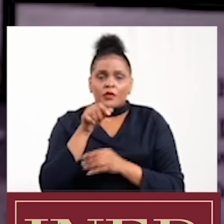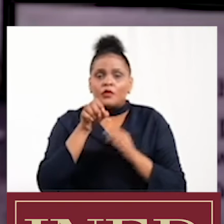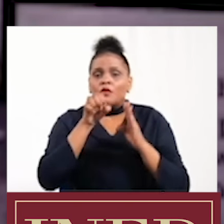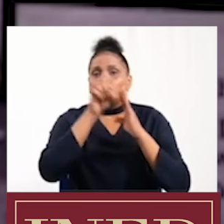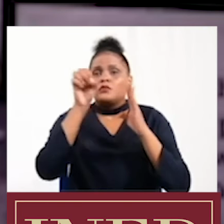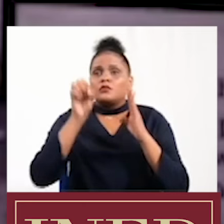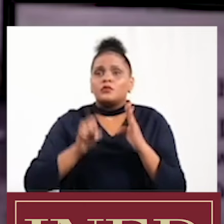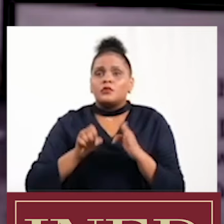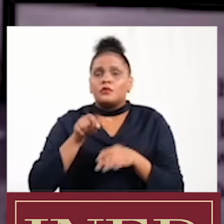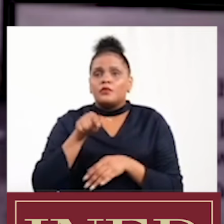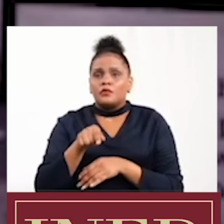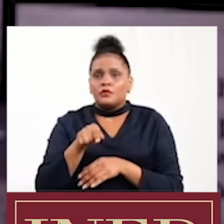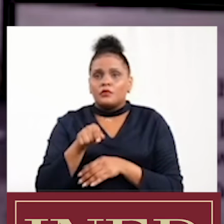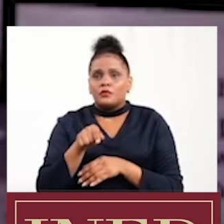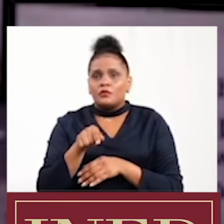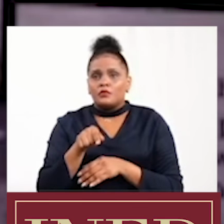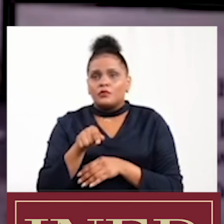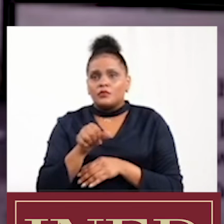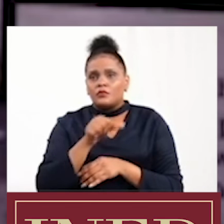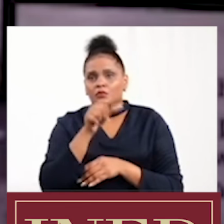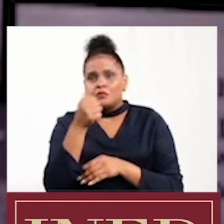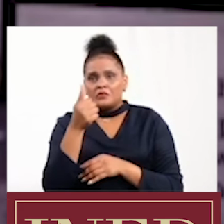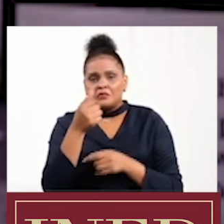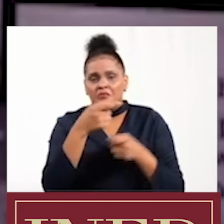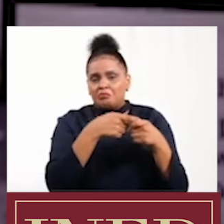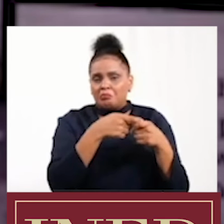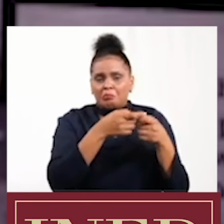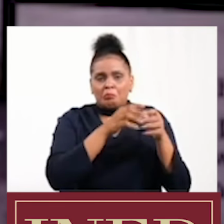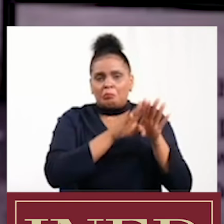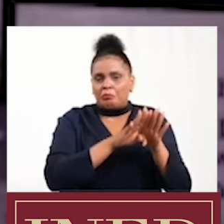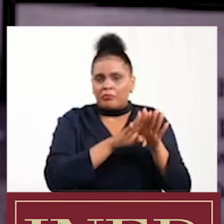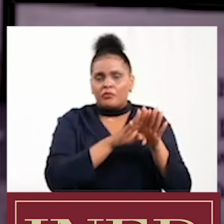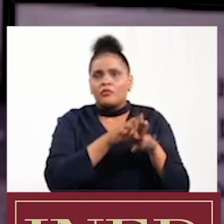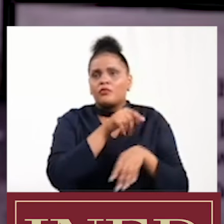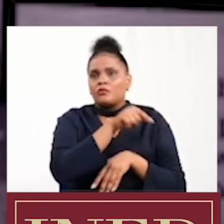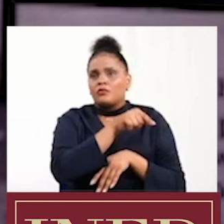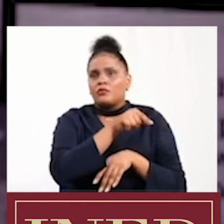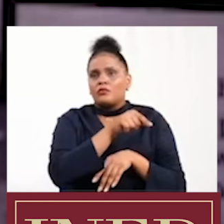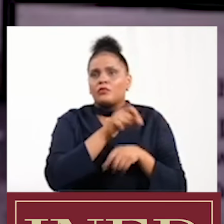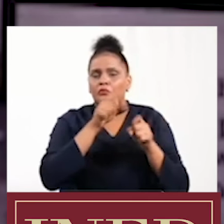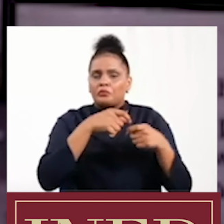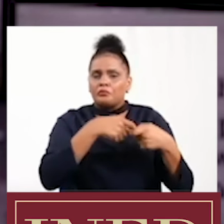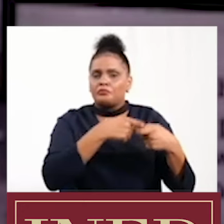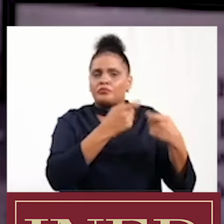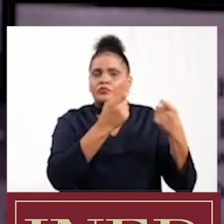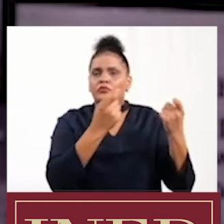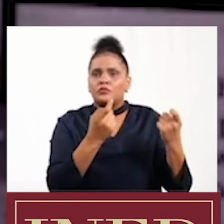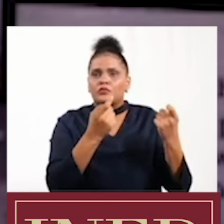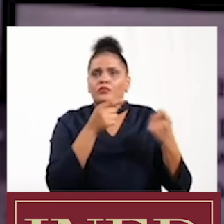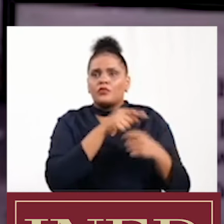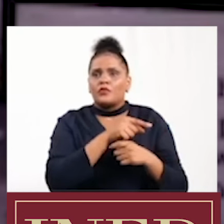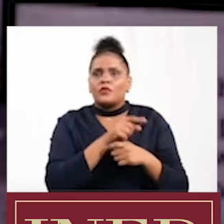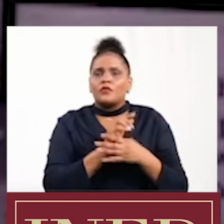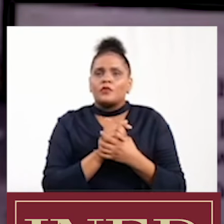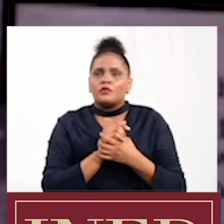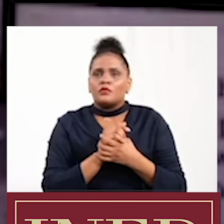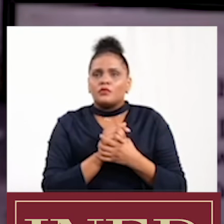lista abierta o de lista cerrada o desbloqueada que tienen alguna similaridad similar similitudes pero que digamos el